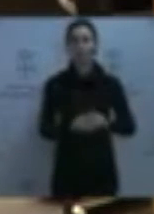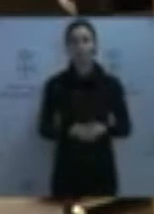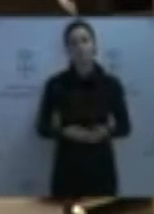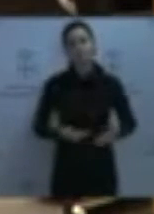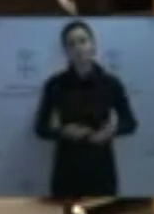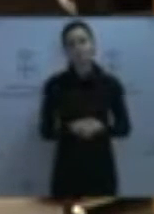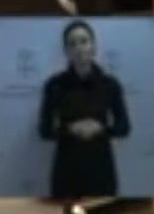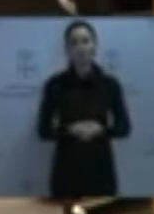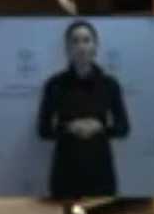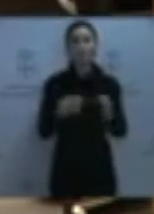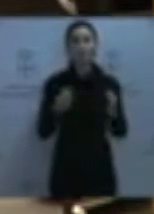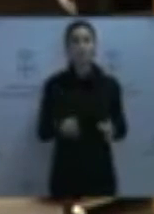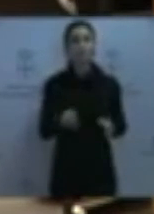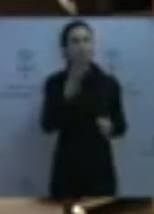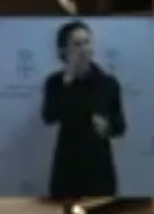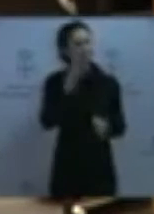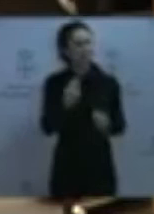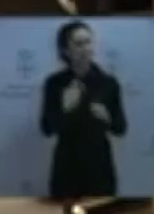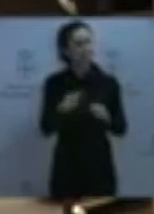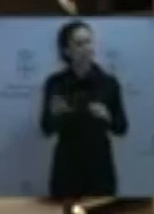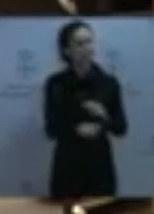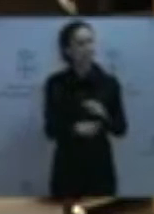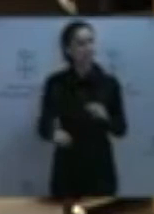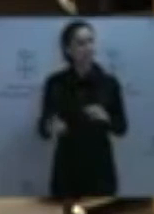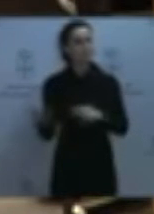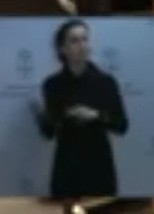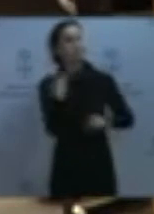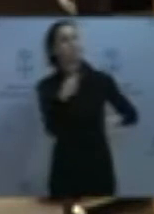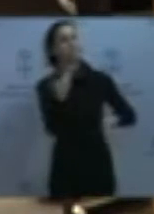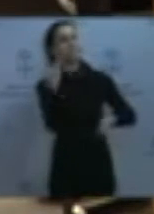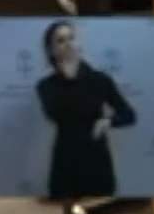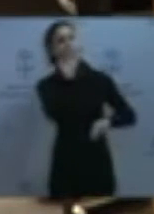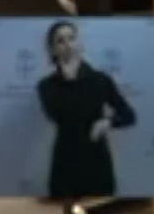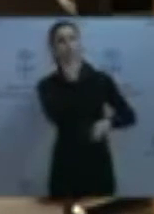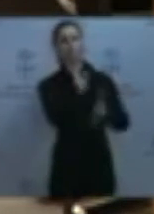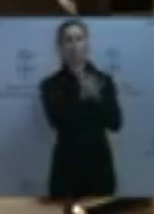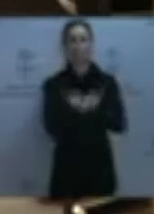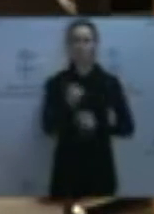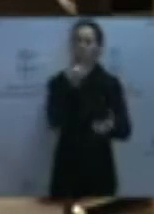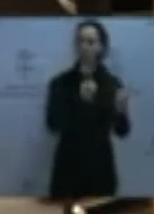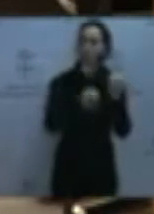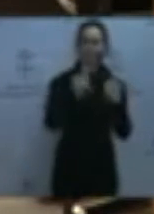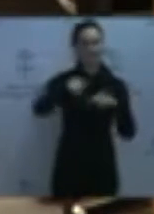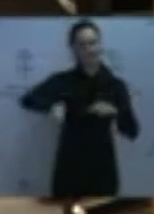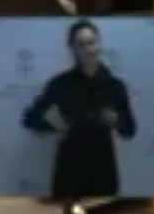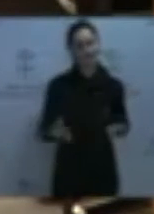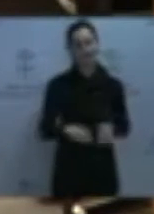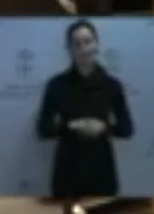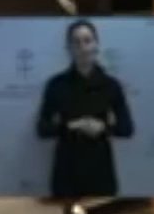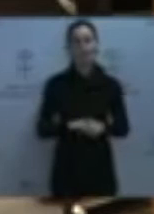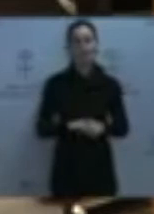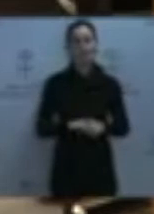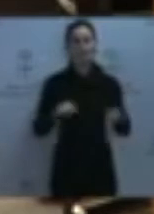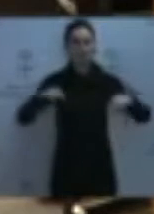la credibilidad política no se pierde ahí. La credibilidad política, al contrario que la económica, se juega en otro campo.